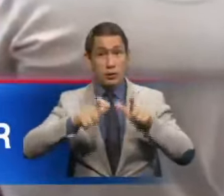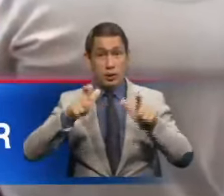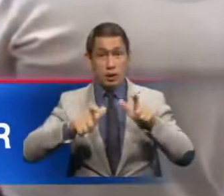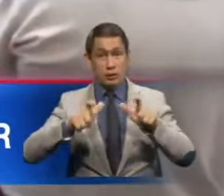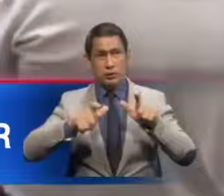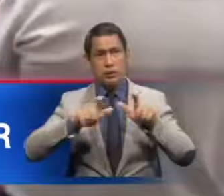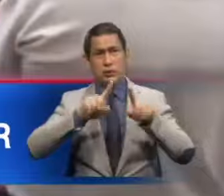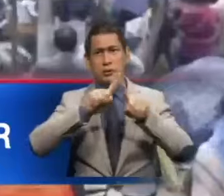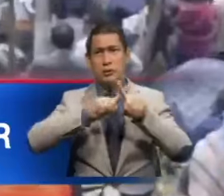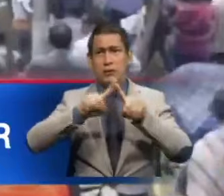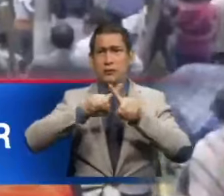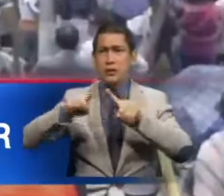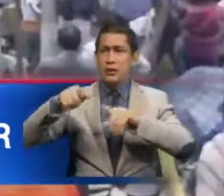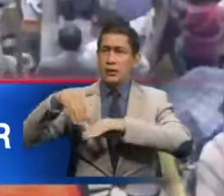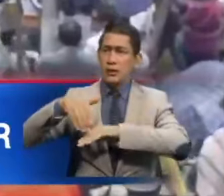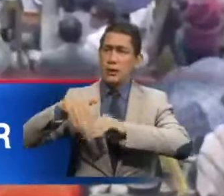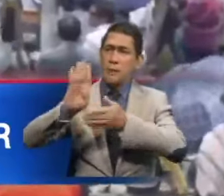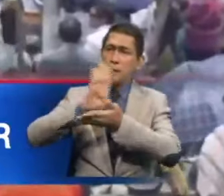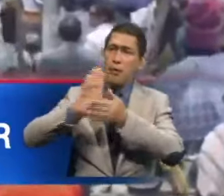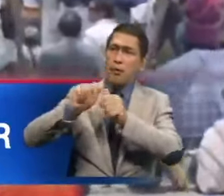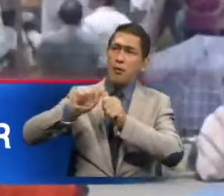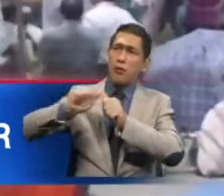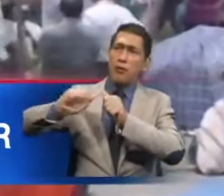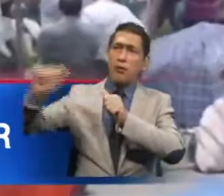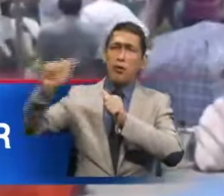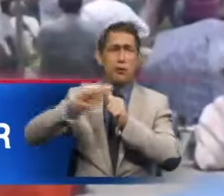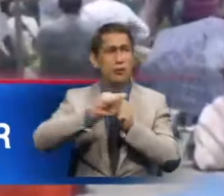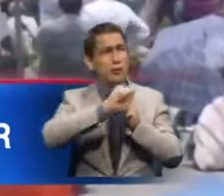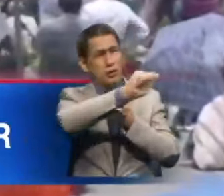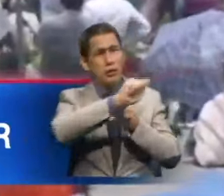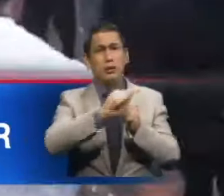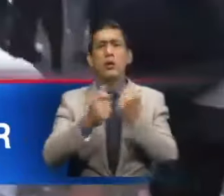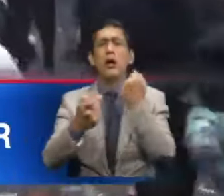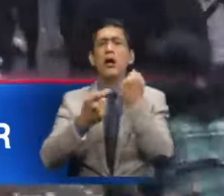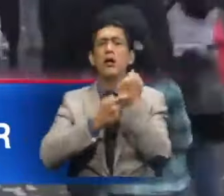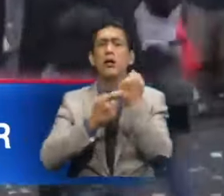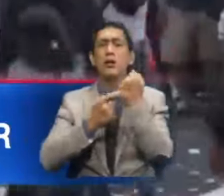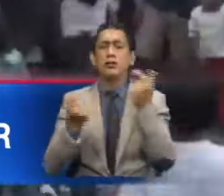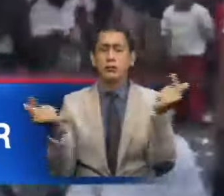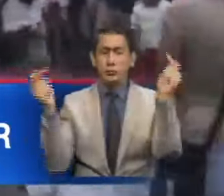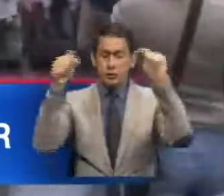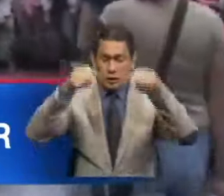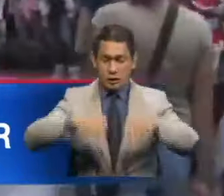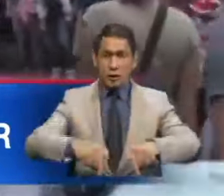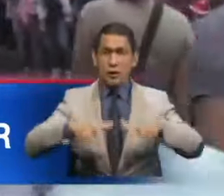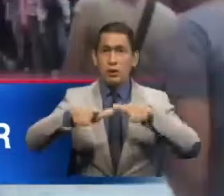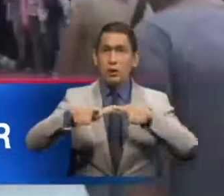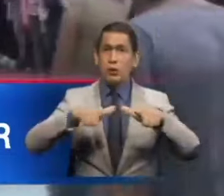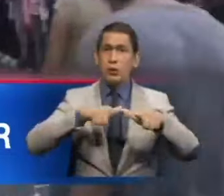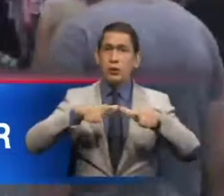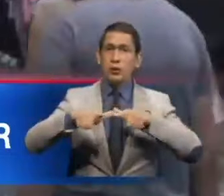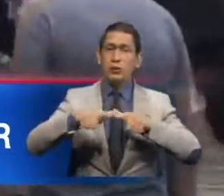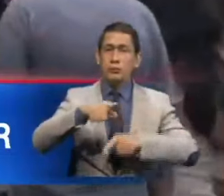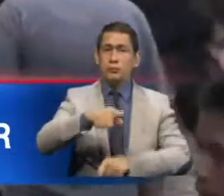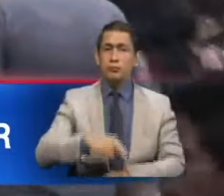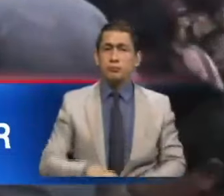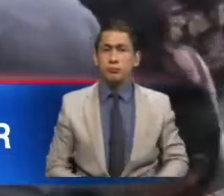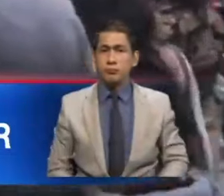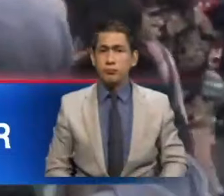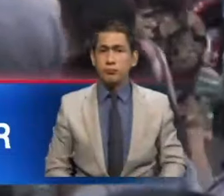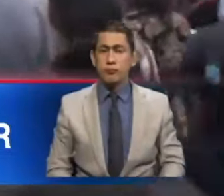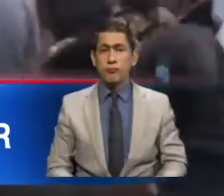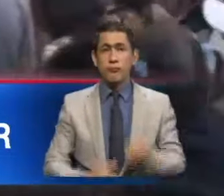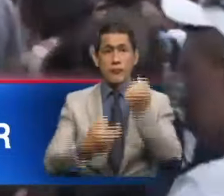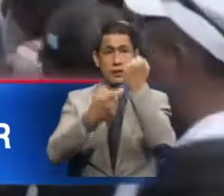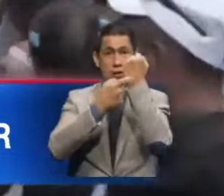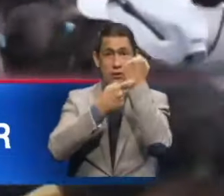puntos de la capital y por qué no decir del país, ¿a qué hora pueden hacer ya su participación en esta procesión? Bueno, tenemos el horario